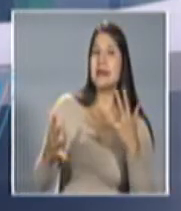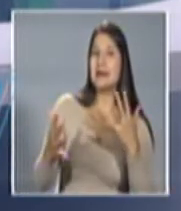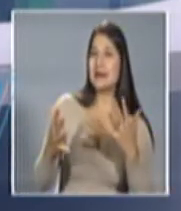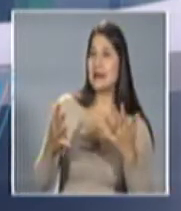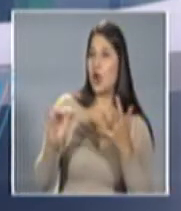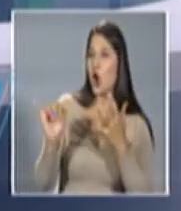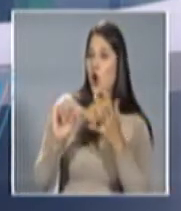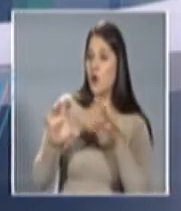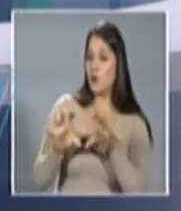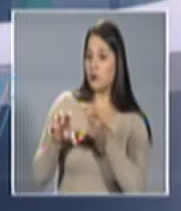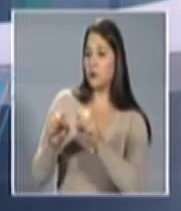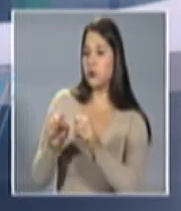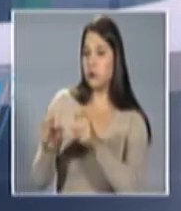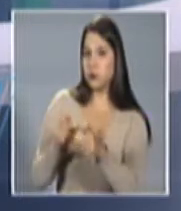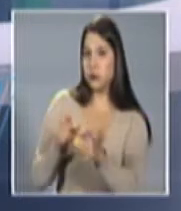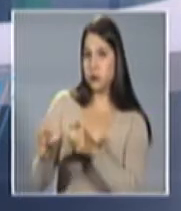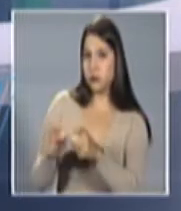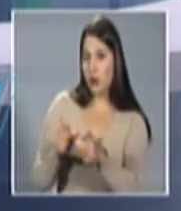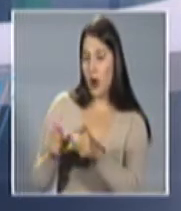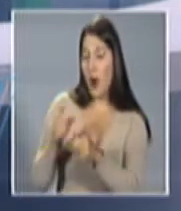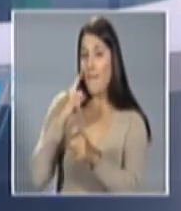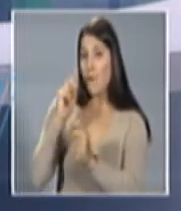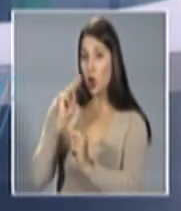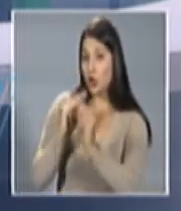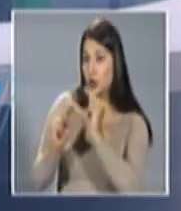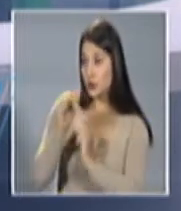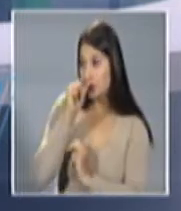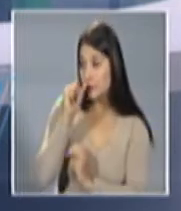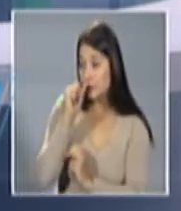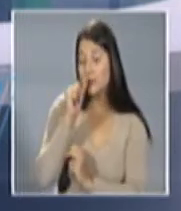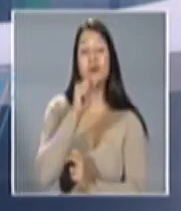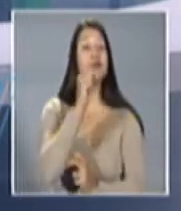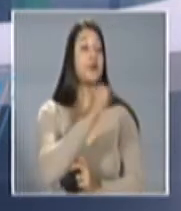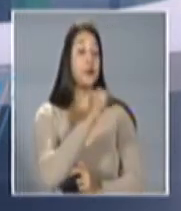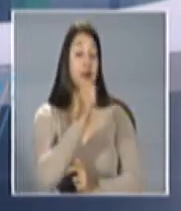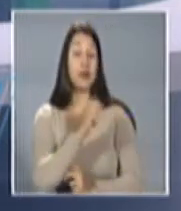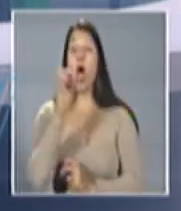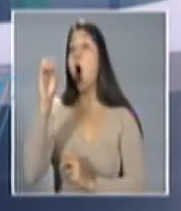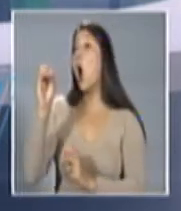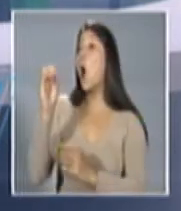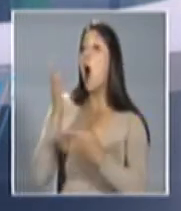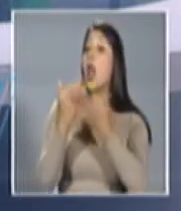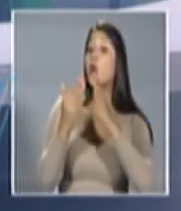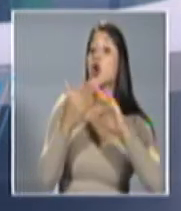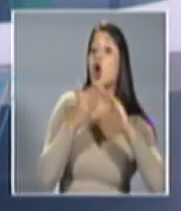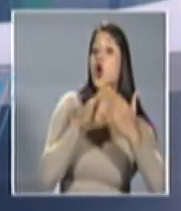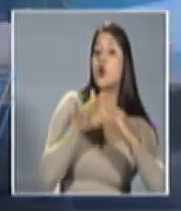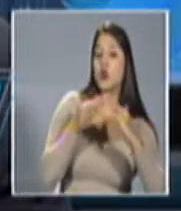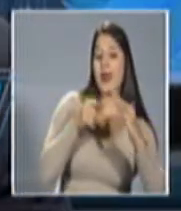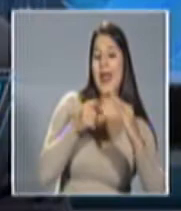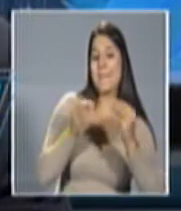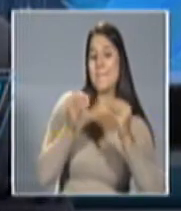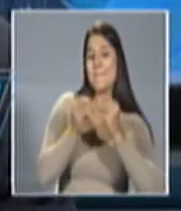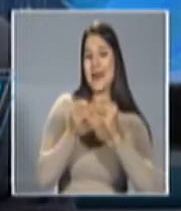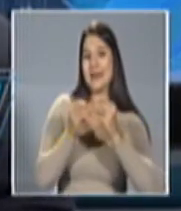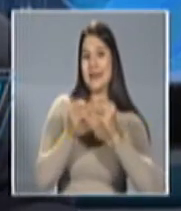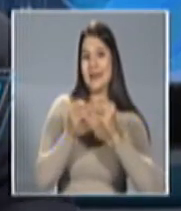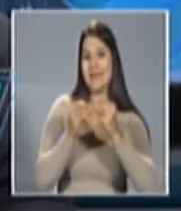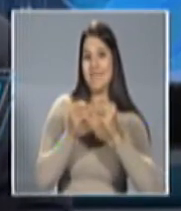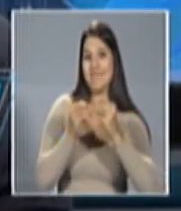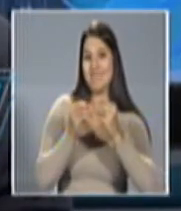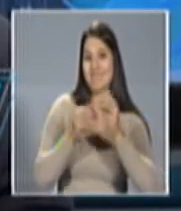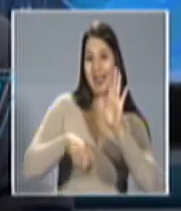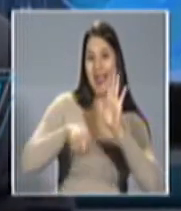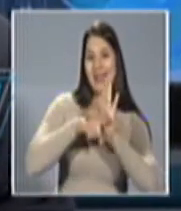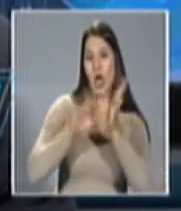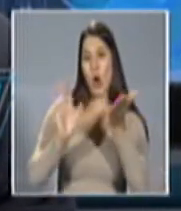es, 21 comunidades tomadas por la delincuencia. Que tal vez tienen mayor problema que otras comunidades. Es correcto. Son 21 comunidades, tal vez si hablamos, por